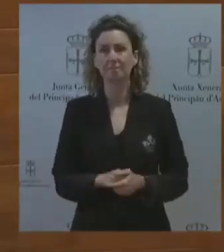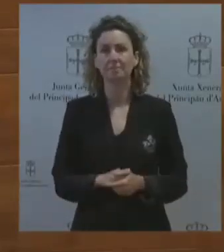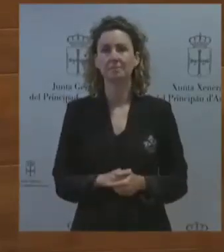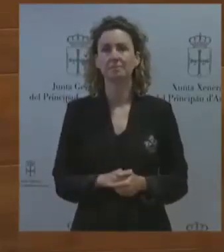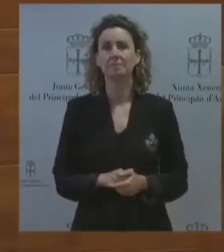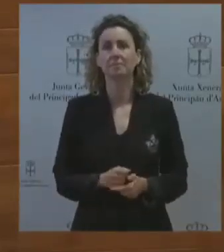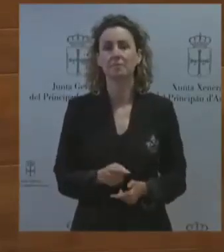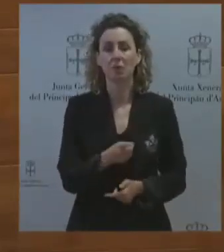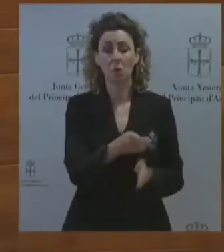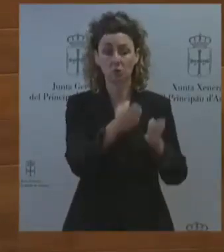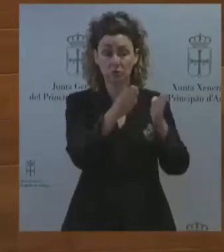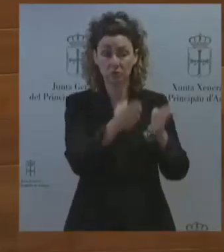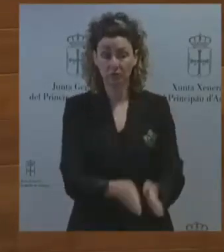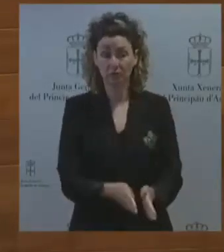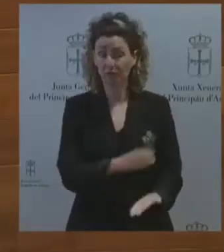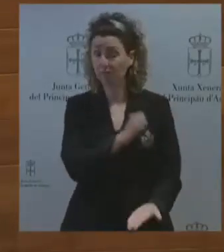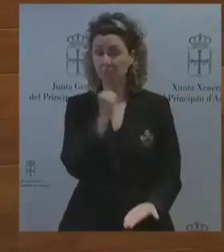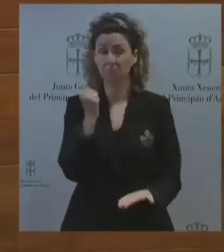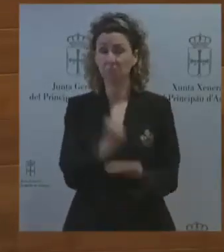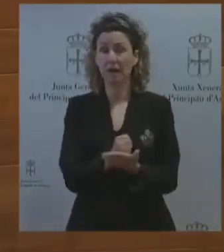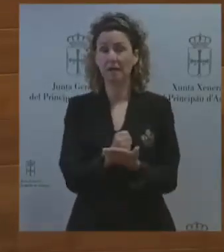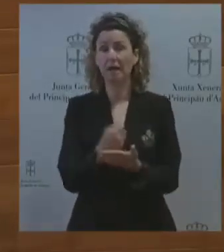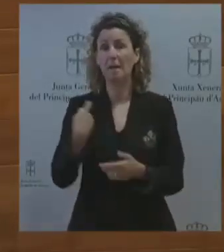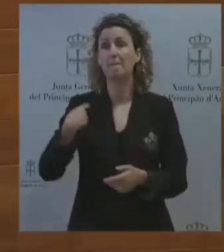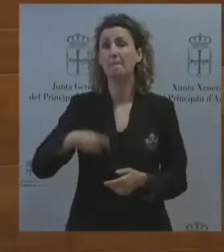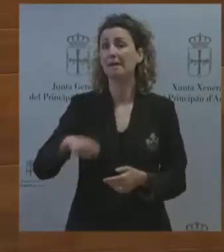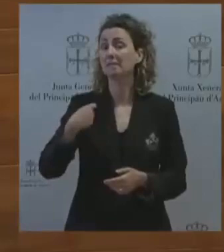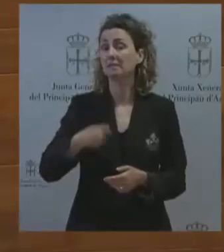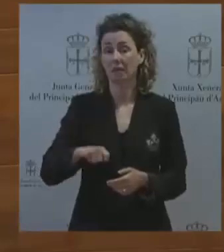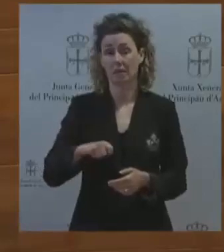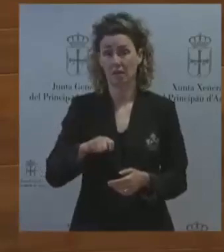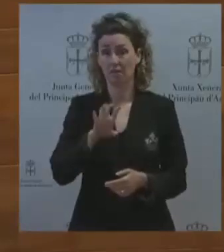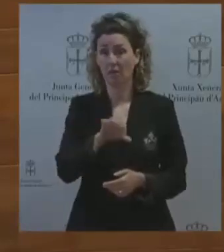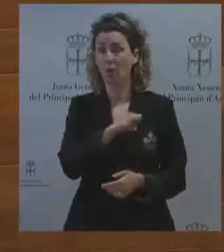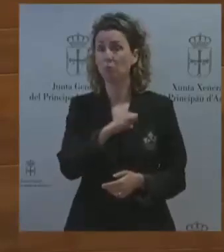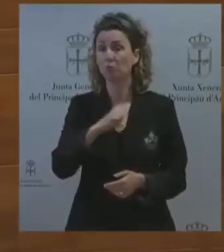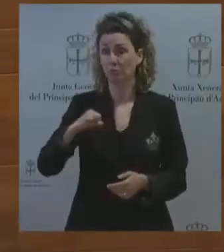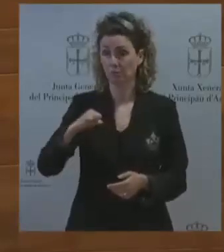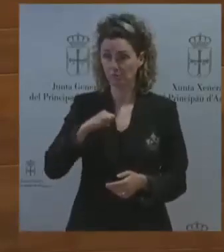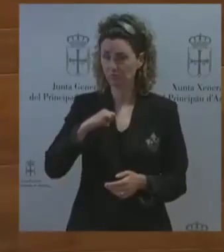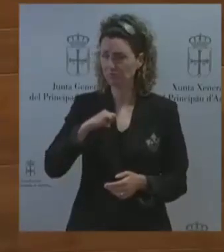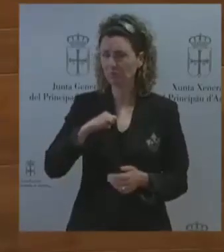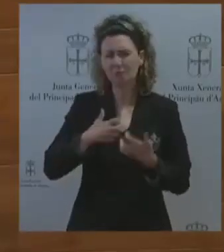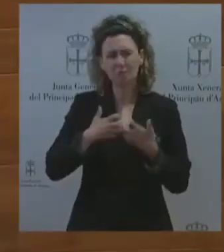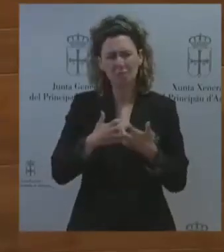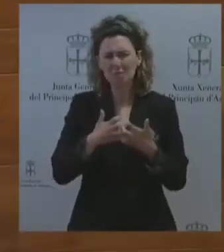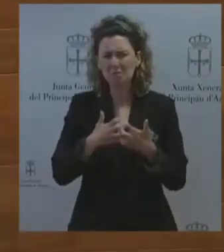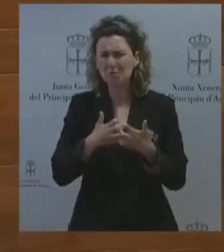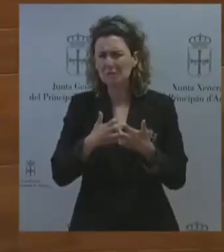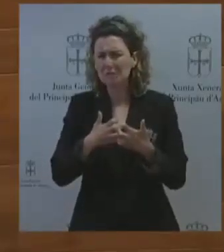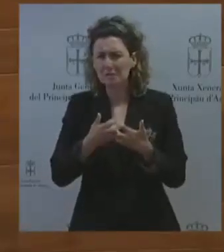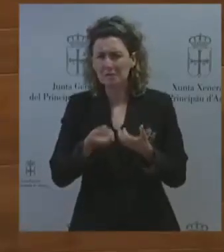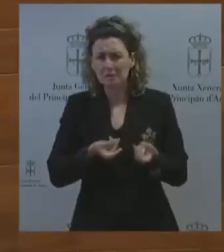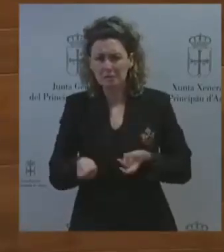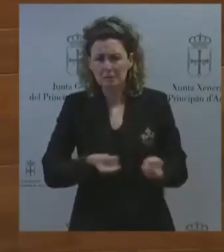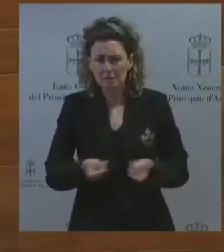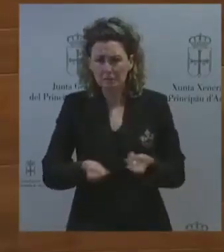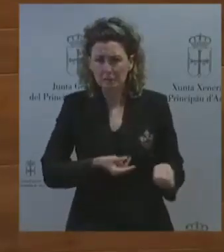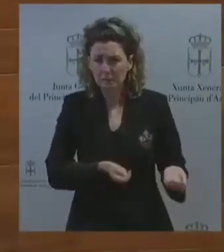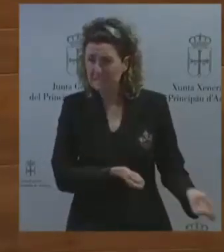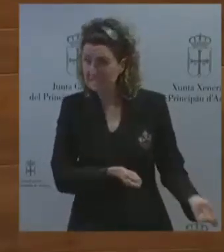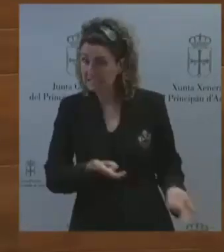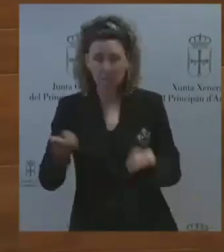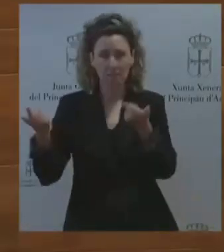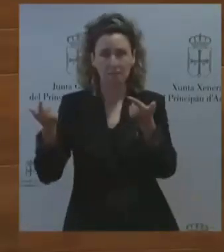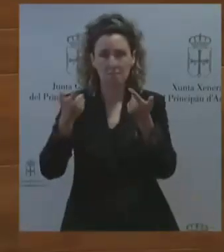presidente autonómico que más grandes industrias ha logrado dejar escapar, señor Barbón. Usted pretende continuar con los planteamientos